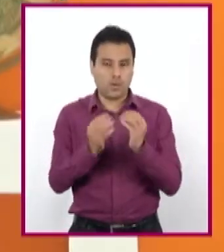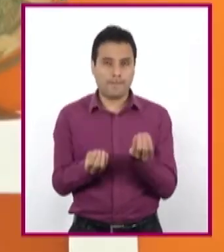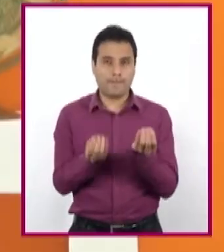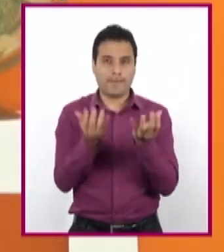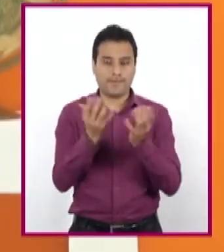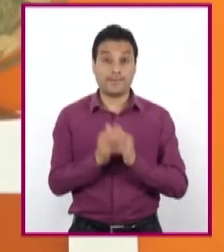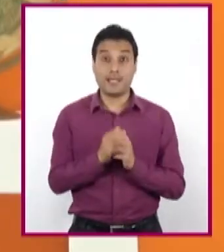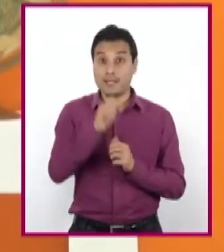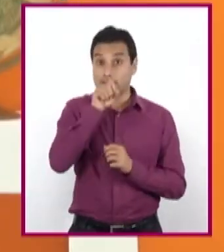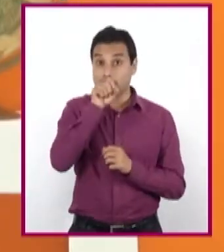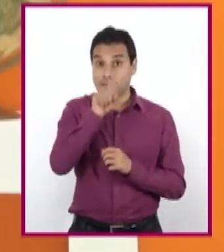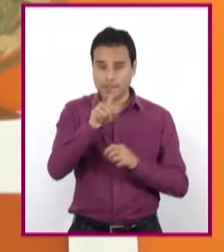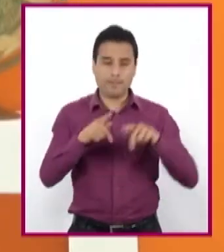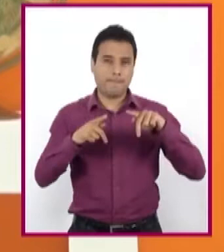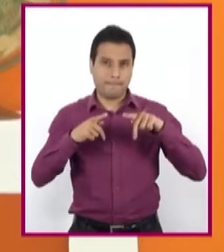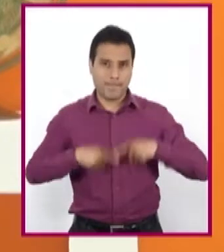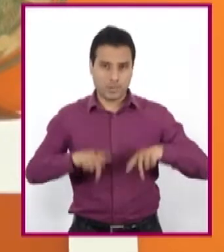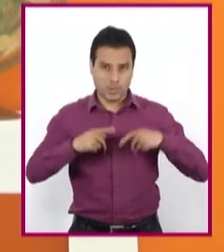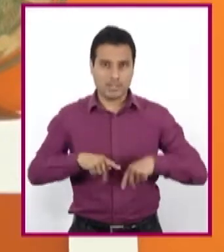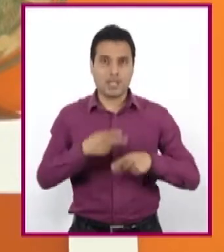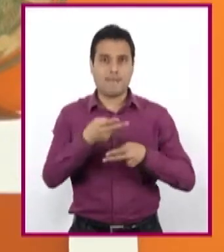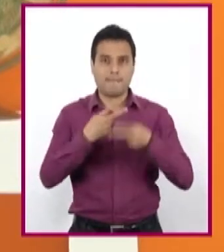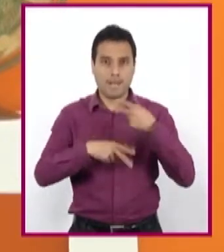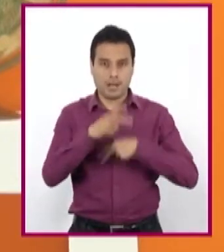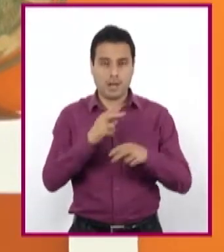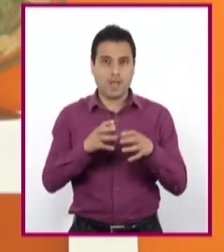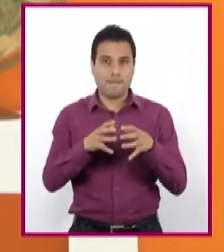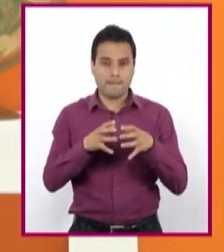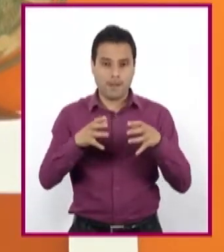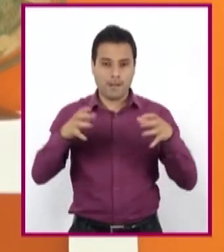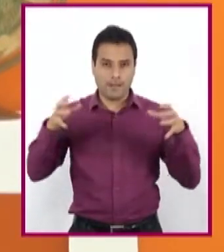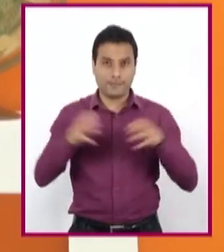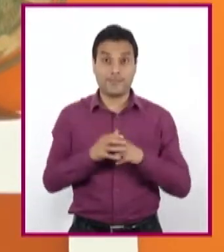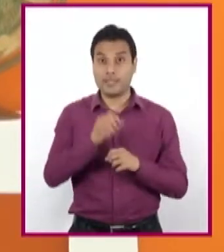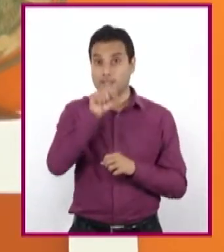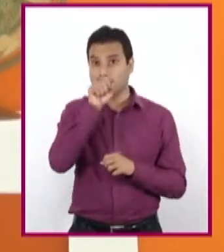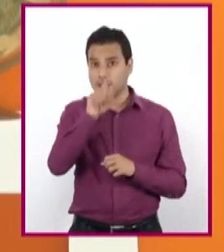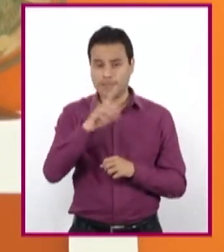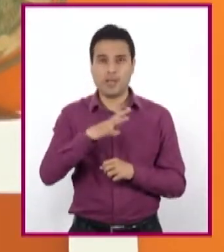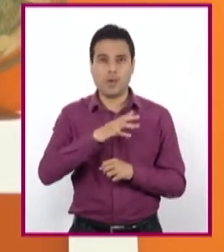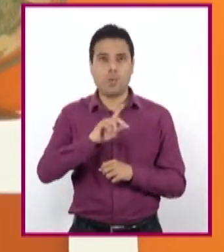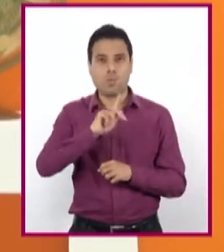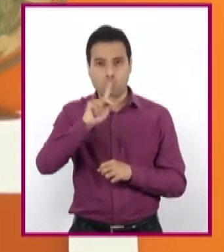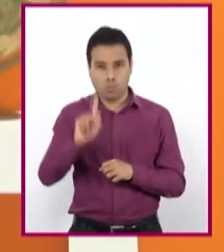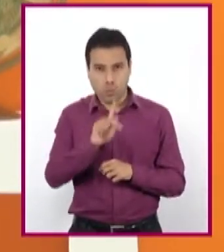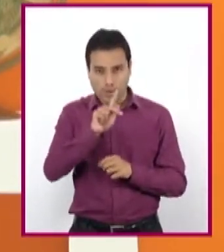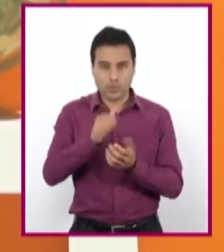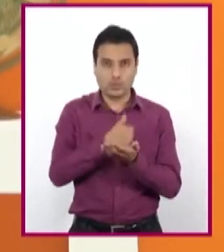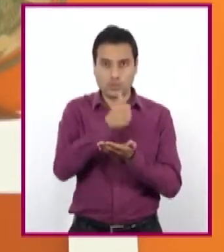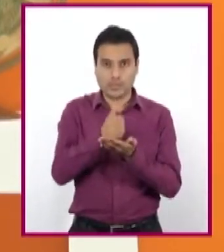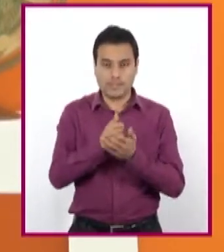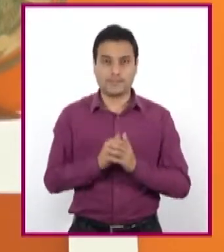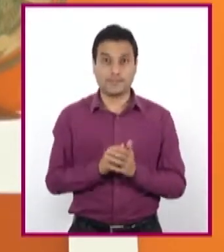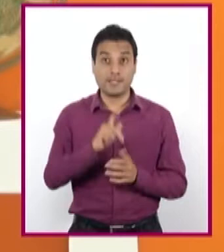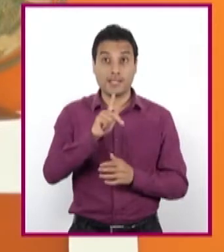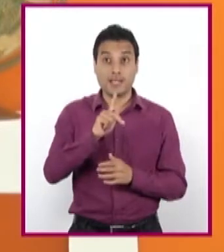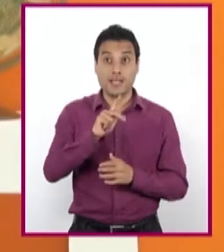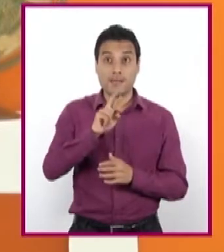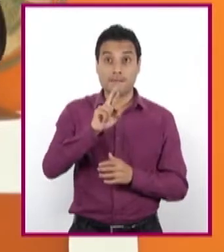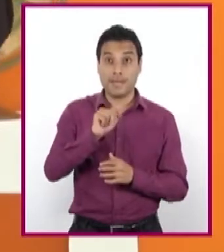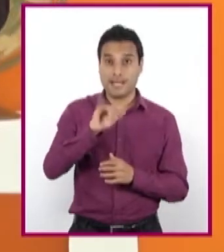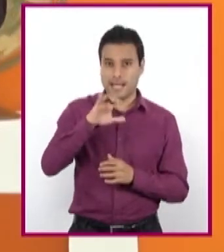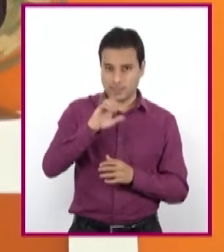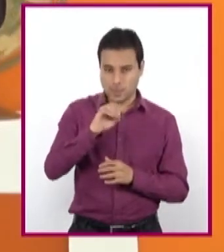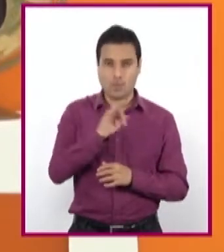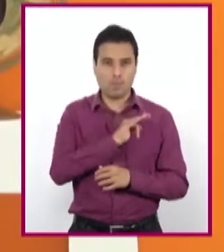el número de sus miembros y se concentrarán en caseríos y aldeas. El preclásico puede dividirse